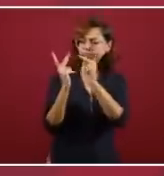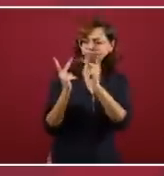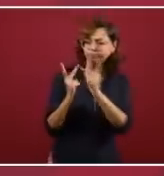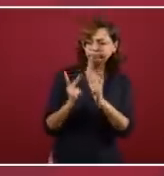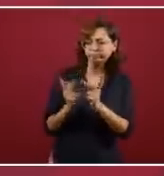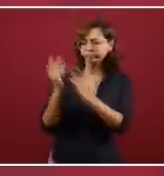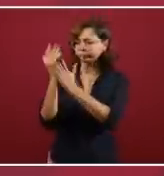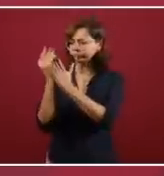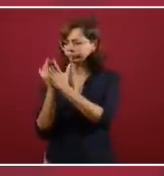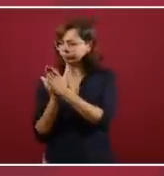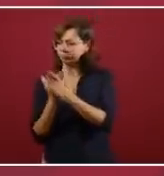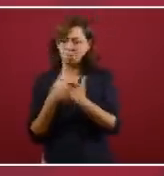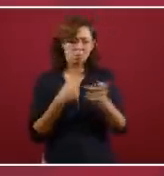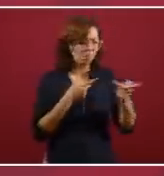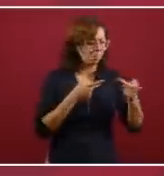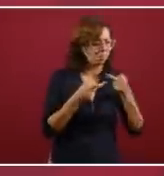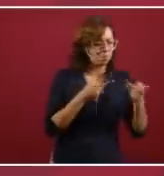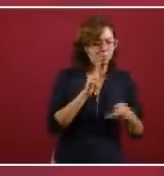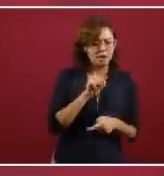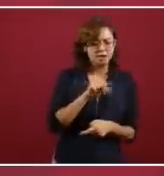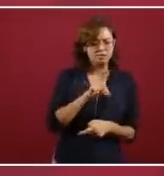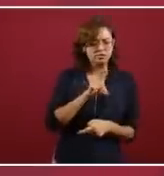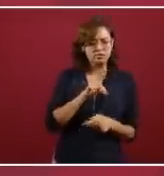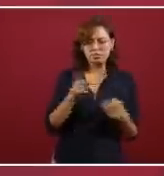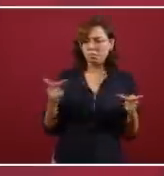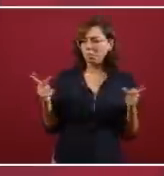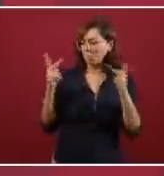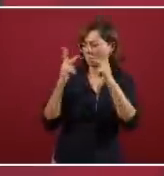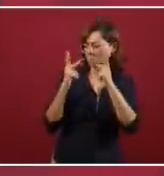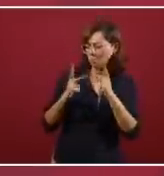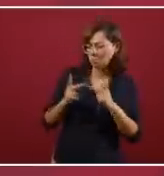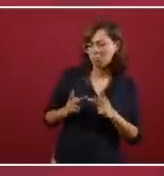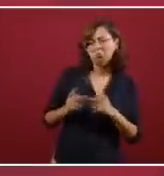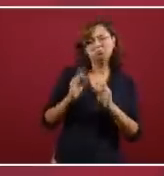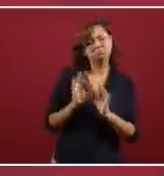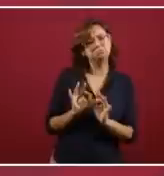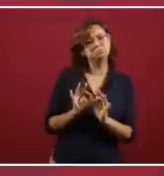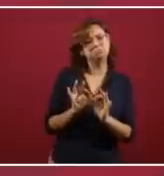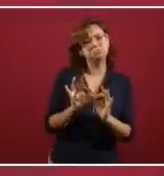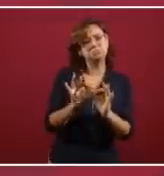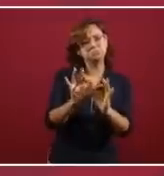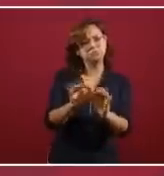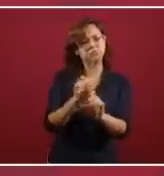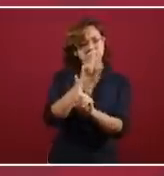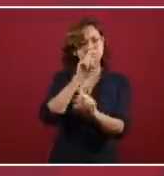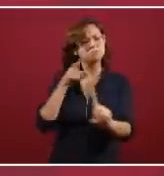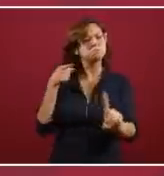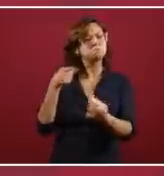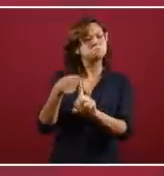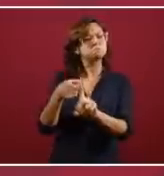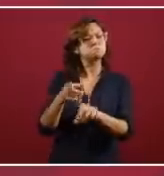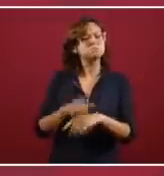agenda y nuestro plan de desarrollo, y se están cumpliendo con estos propósitos.